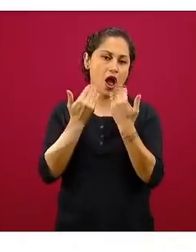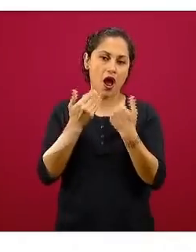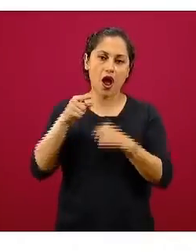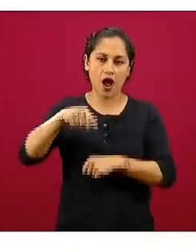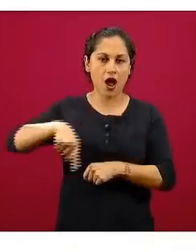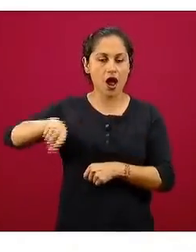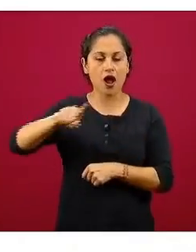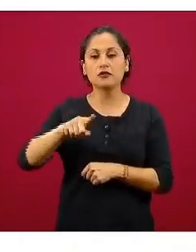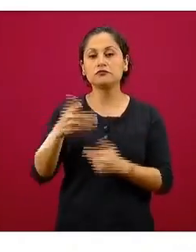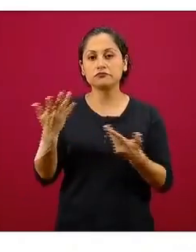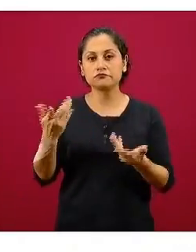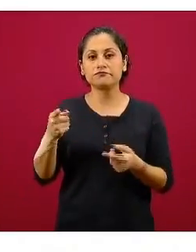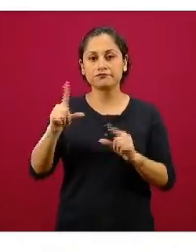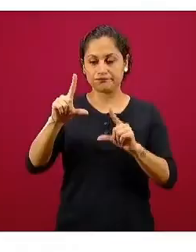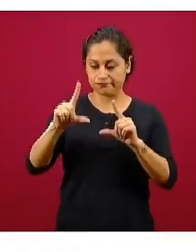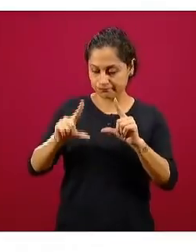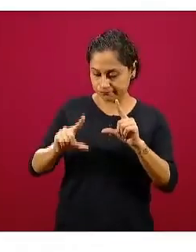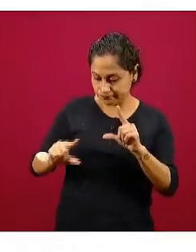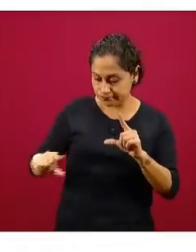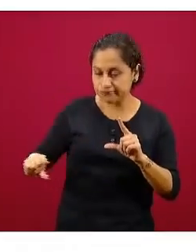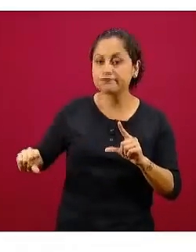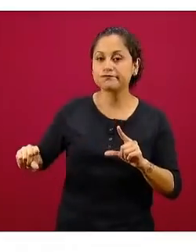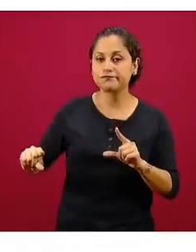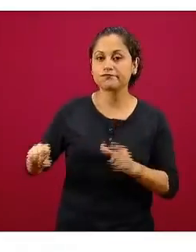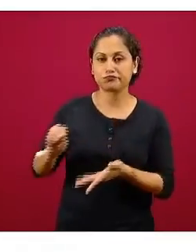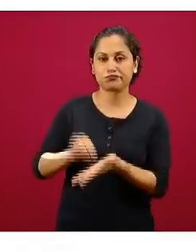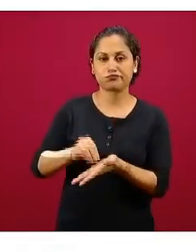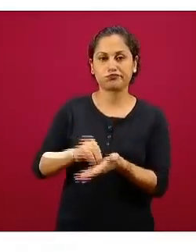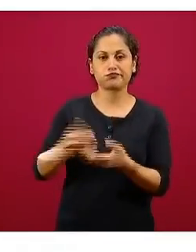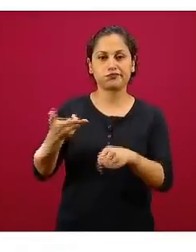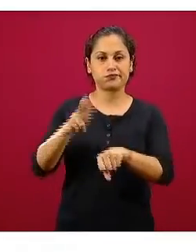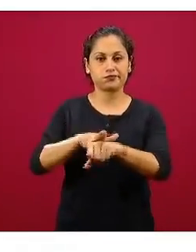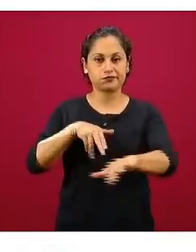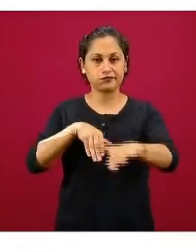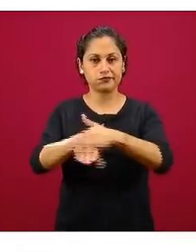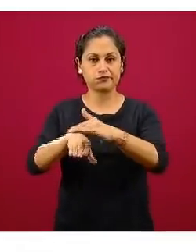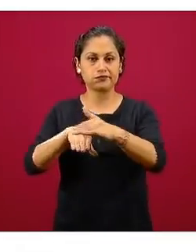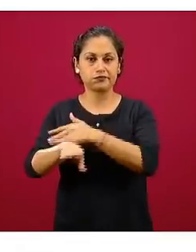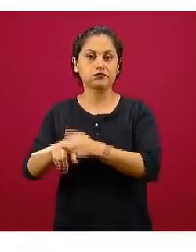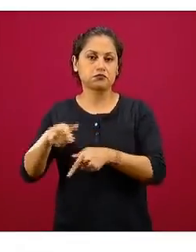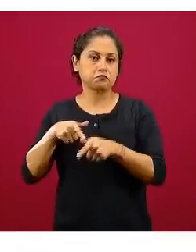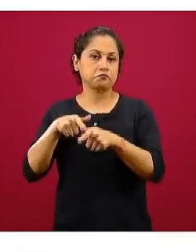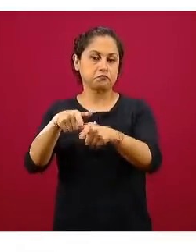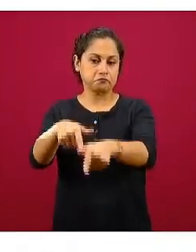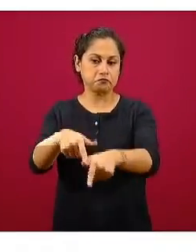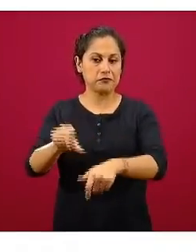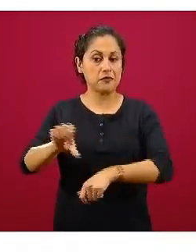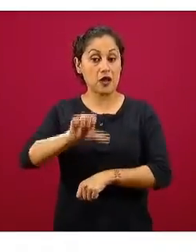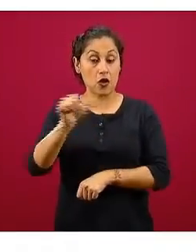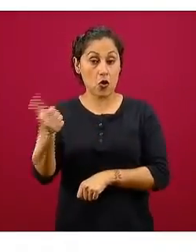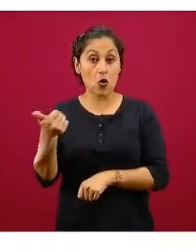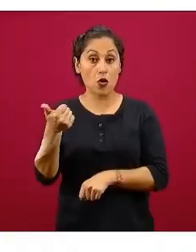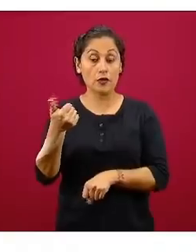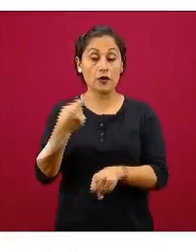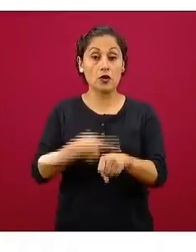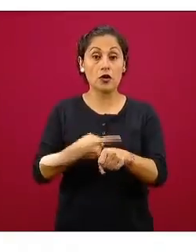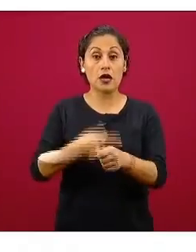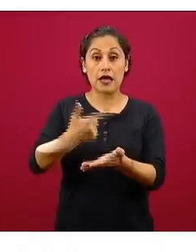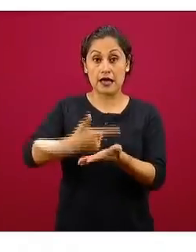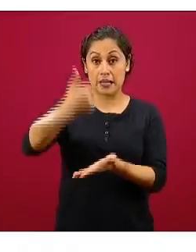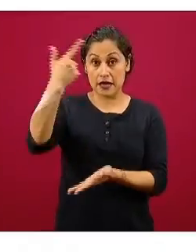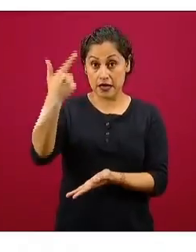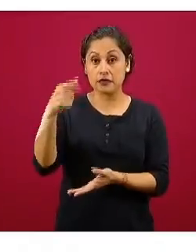planicie en que se conserva en la ocupación hospitalaria de manera fija, y en la siguiente lo que vemos es la